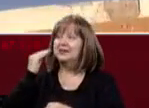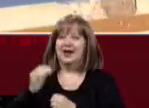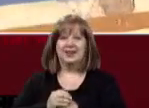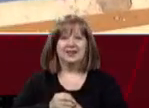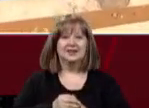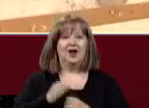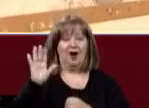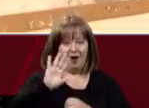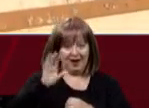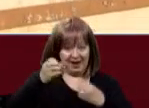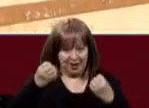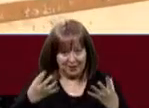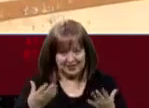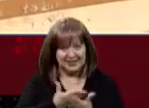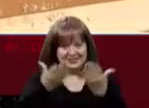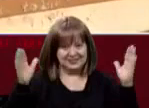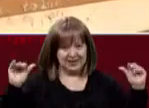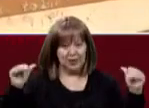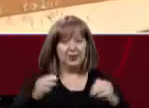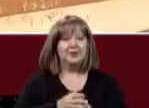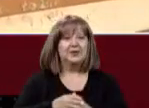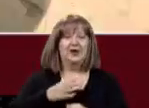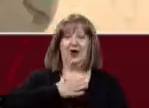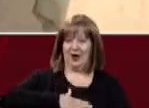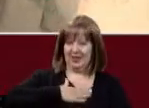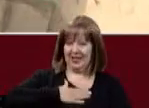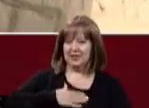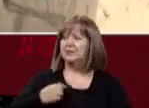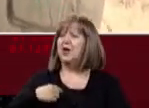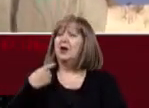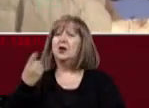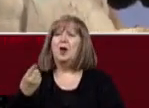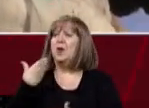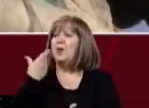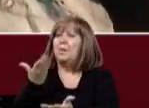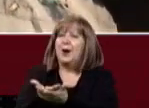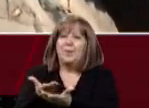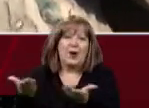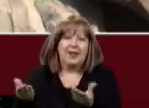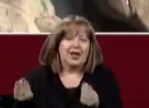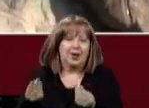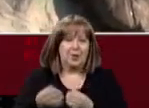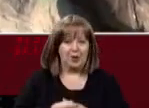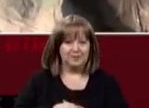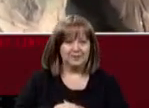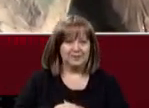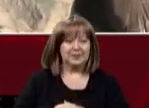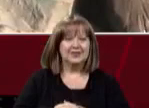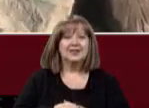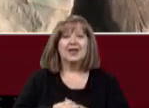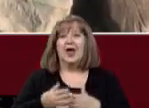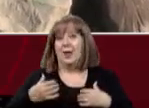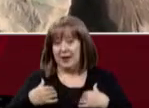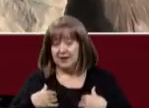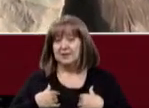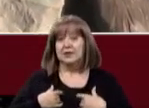todos los mendocinos y estoy bien, estoy contento. ¿Cómo llegó a vos la propuesta de reparar el cóndor?